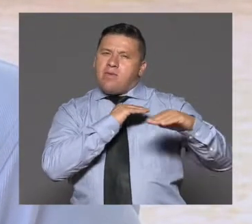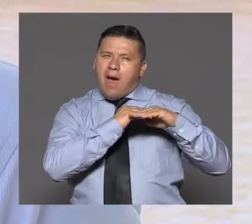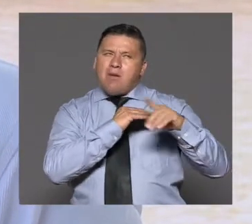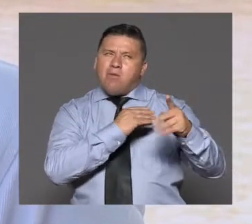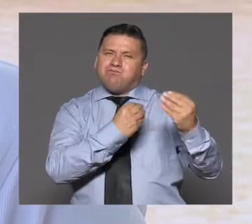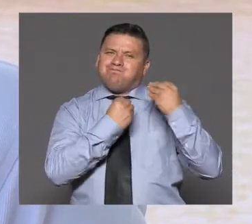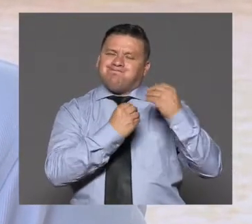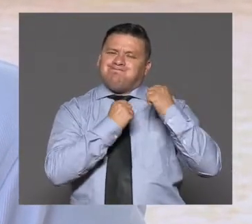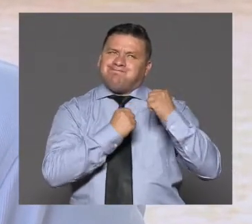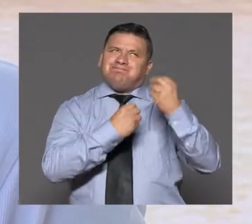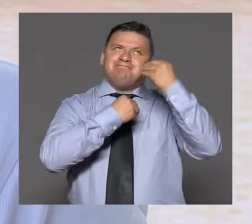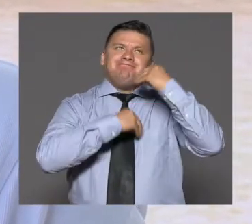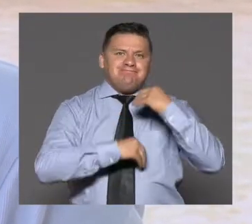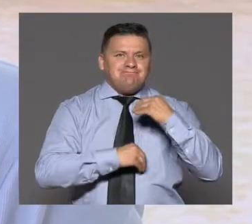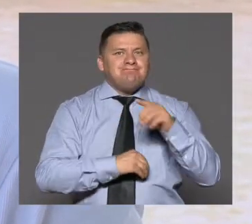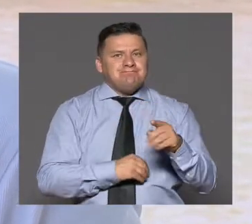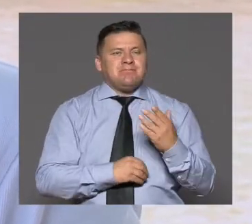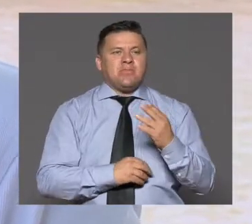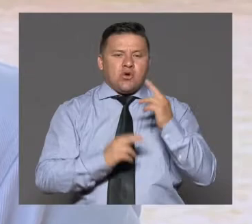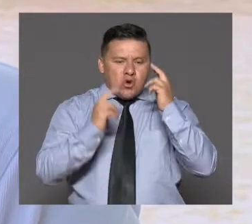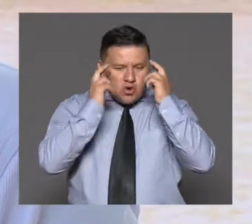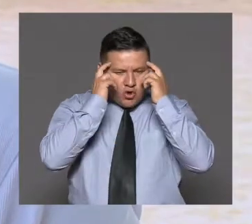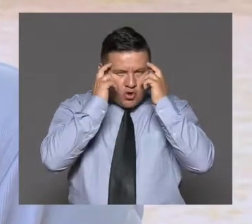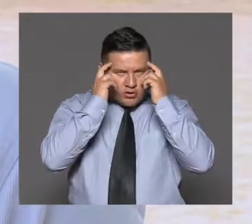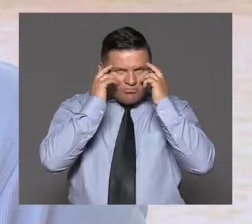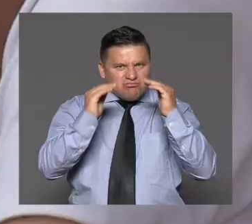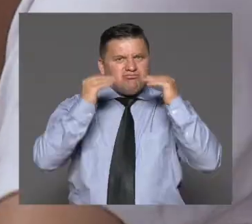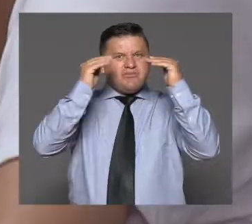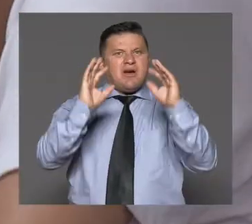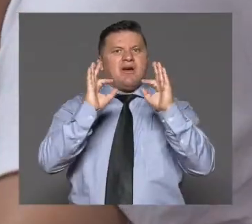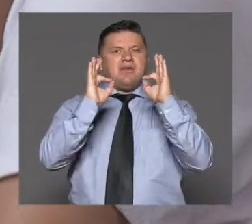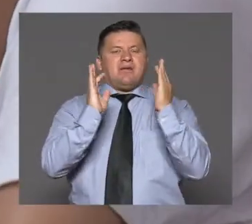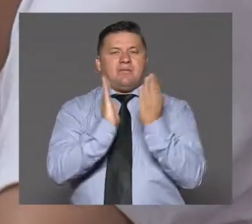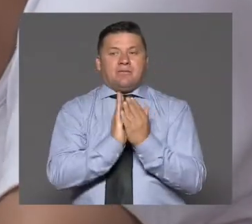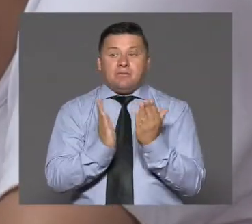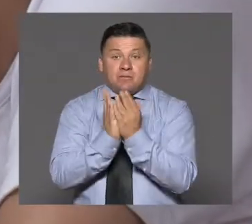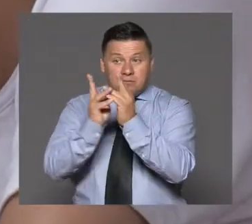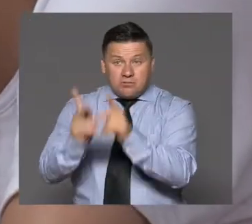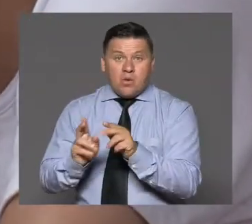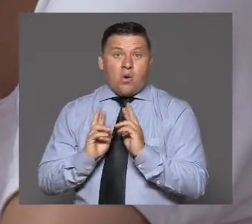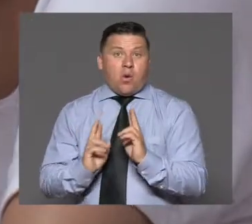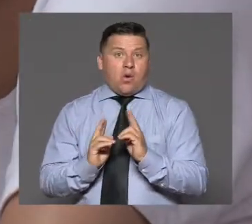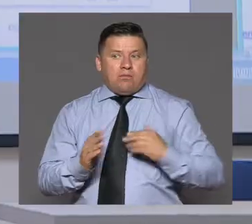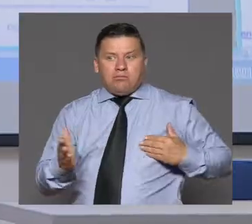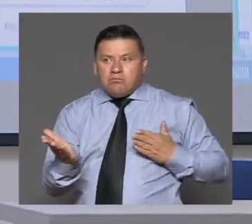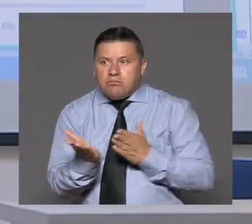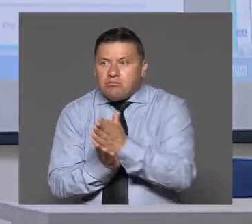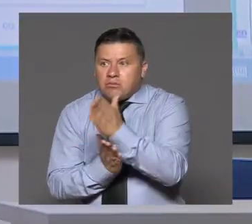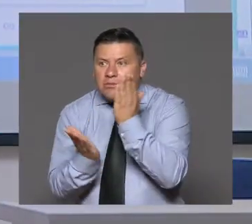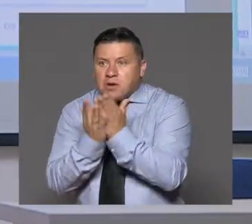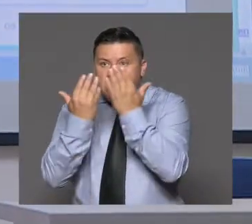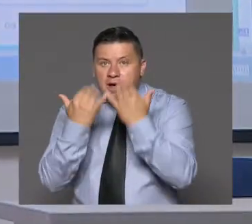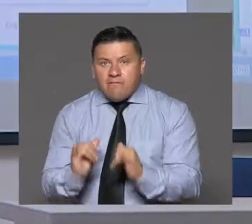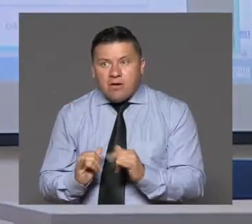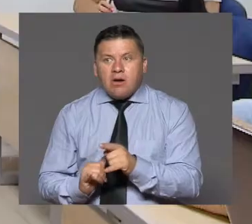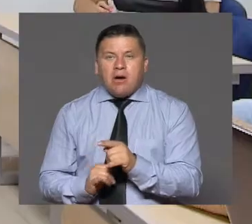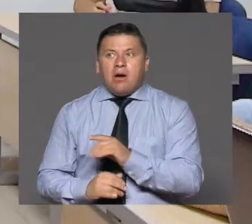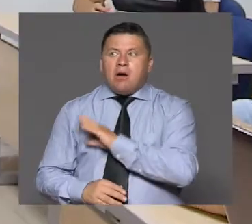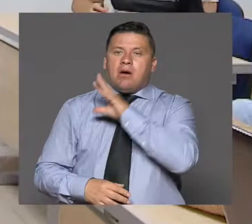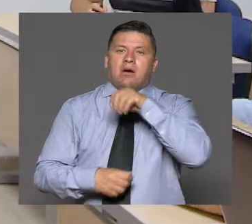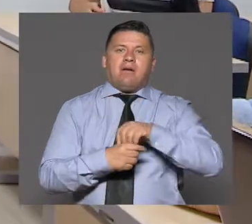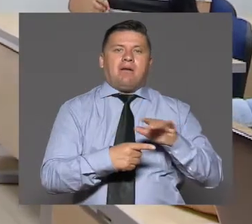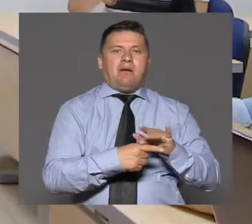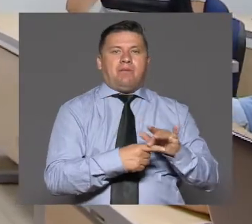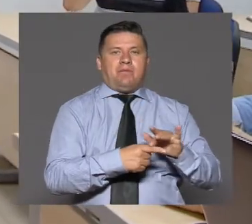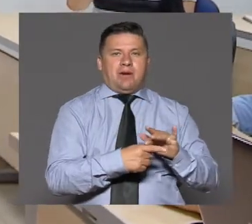un conocimiento altamente académico. Los estudiantes esperan culminar su carrera profesional para poner en práctica